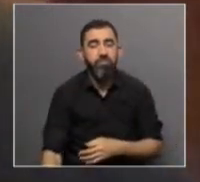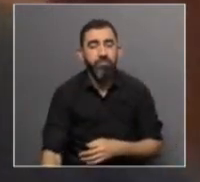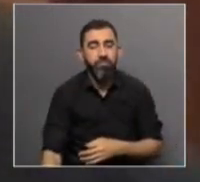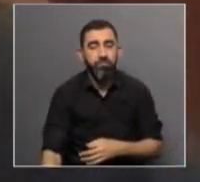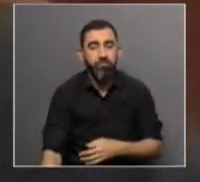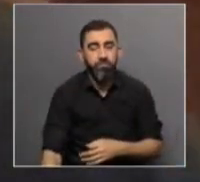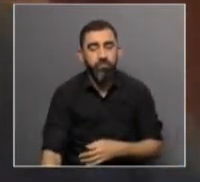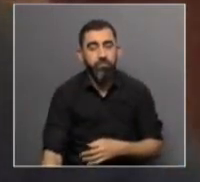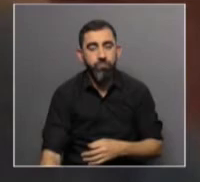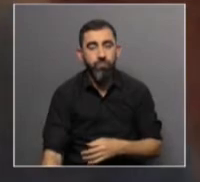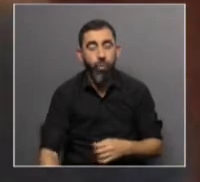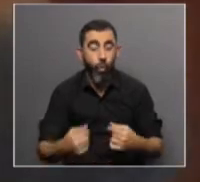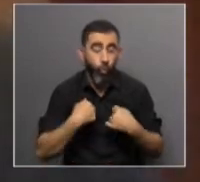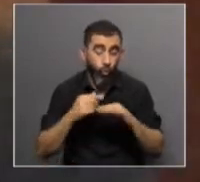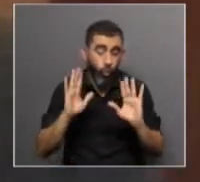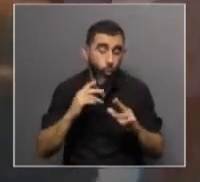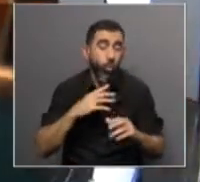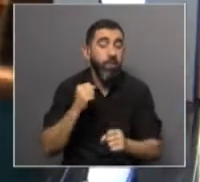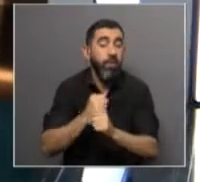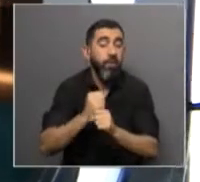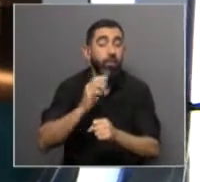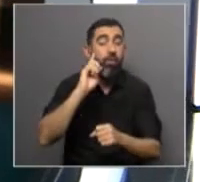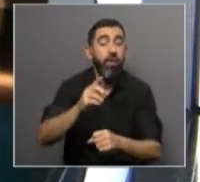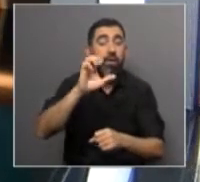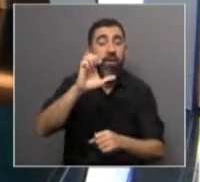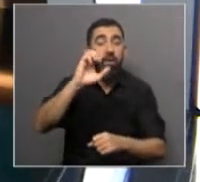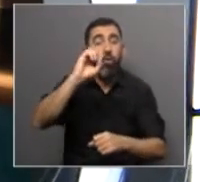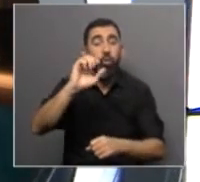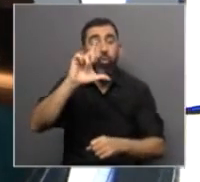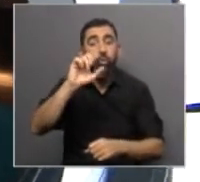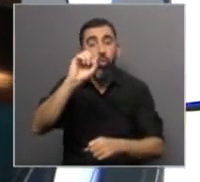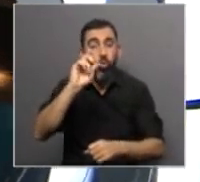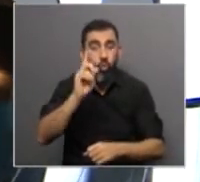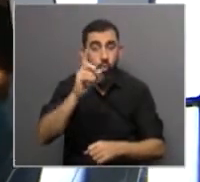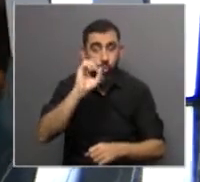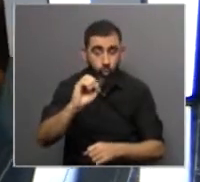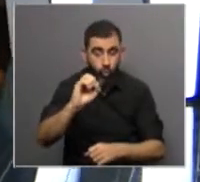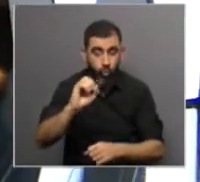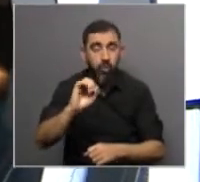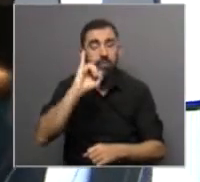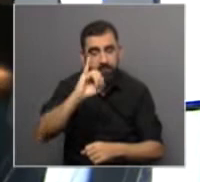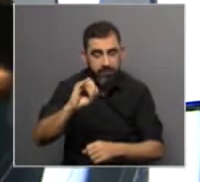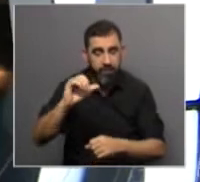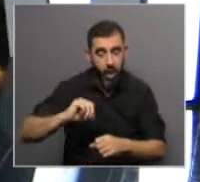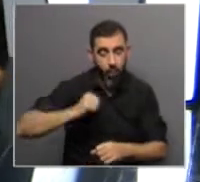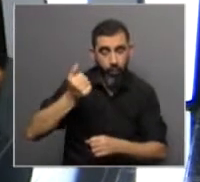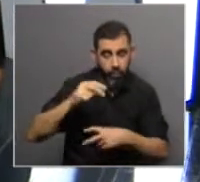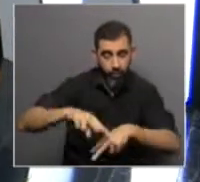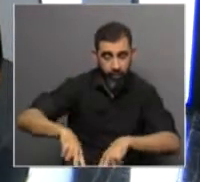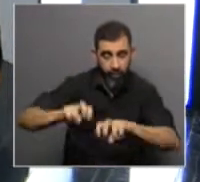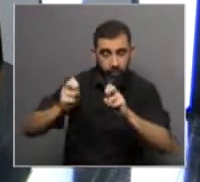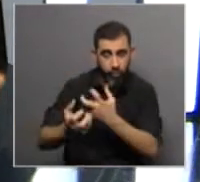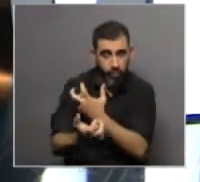yo soy geólogo, no arqueólogo, es decir, utilizo la información que los arqueólogos o